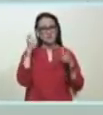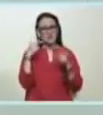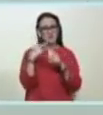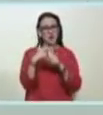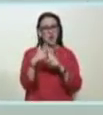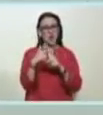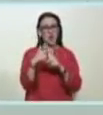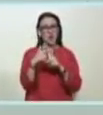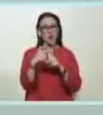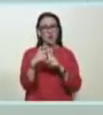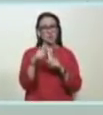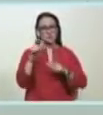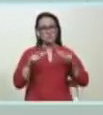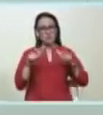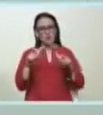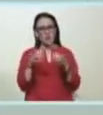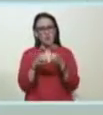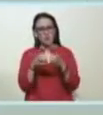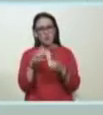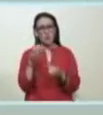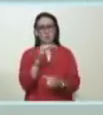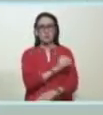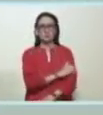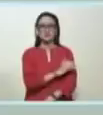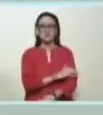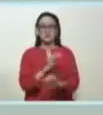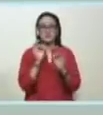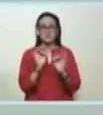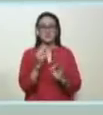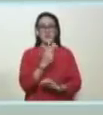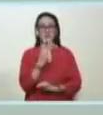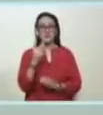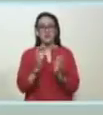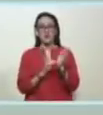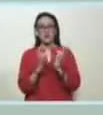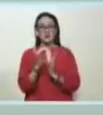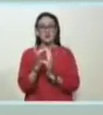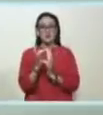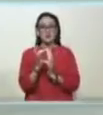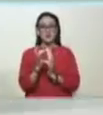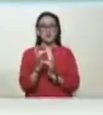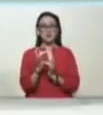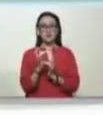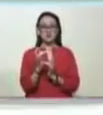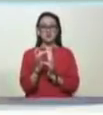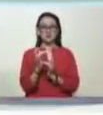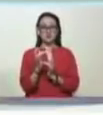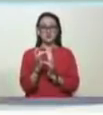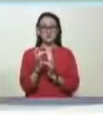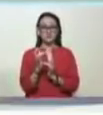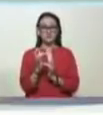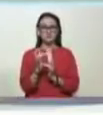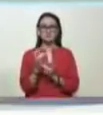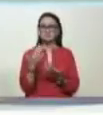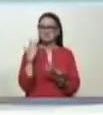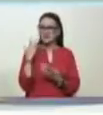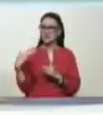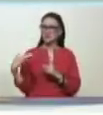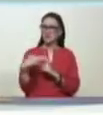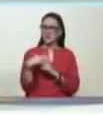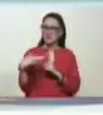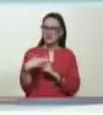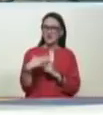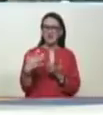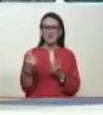y la oposición que estaba prevista para el 22 de abril, pero que en vista de las agresiones al